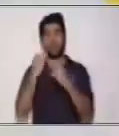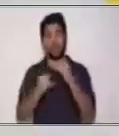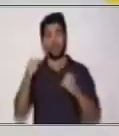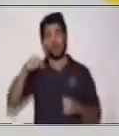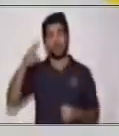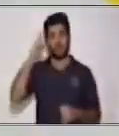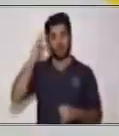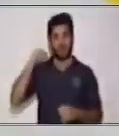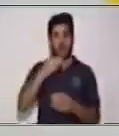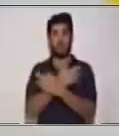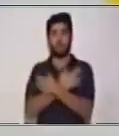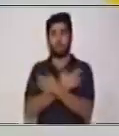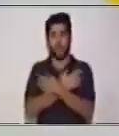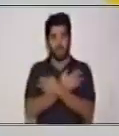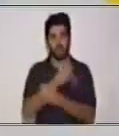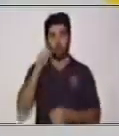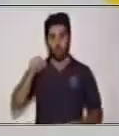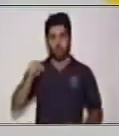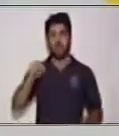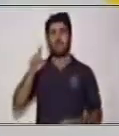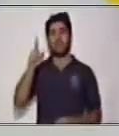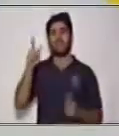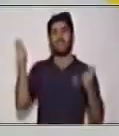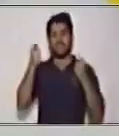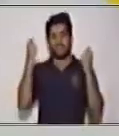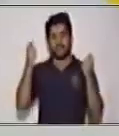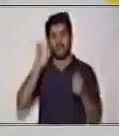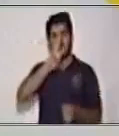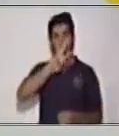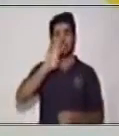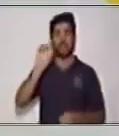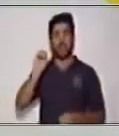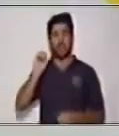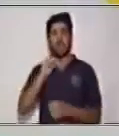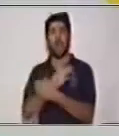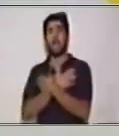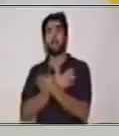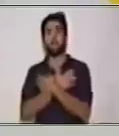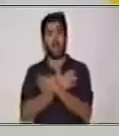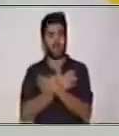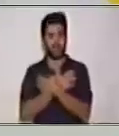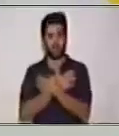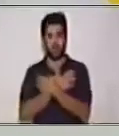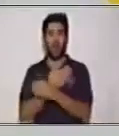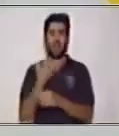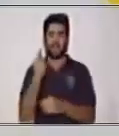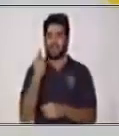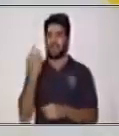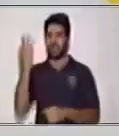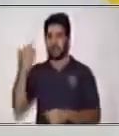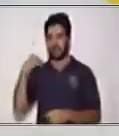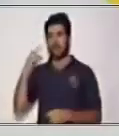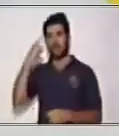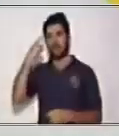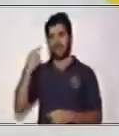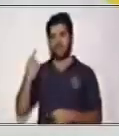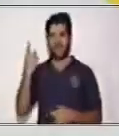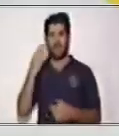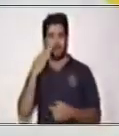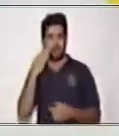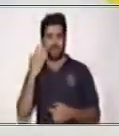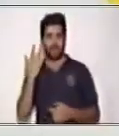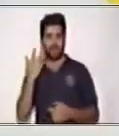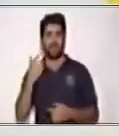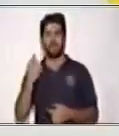un mes muy hermoso, que es el mes de mayo. Anteriormente nosotros tuvimos unas celebraciones al principio de este mes,